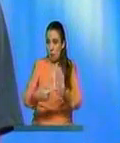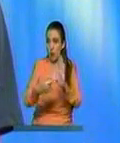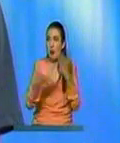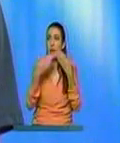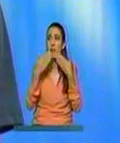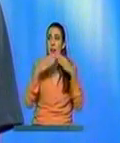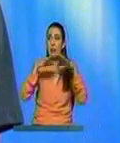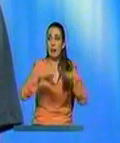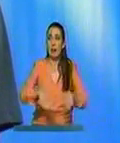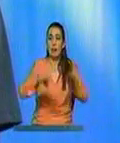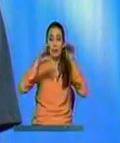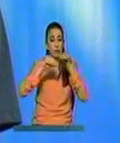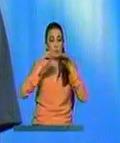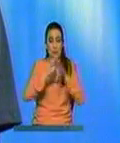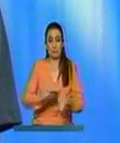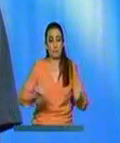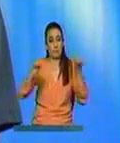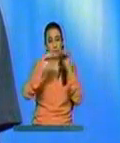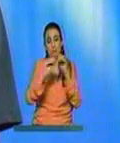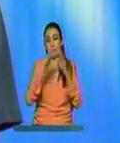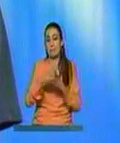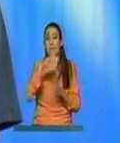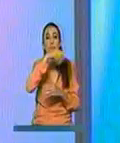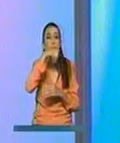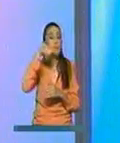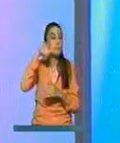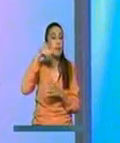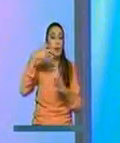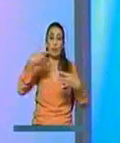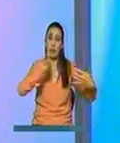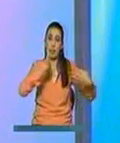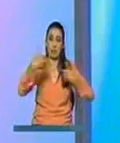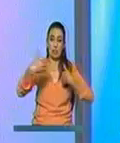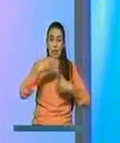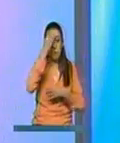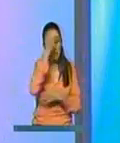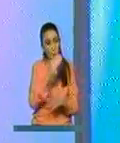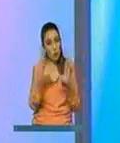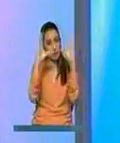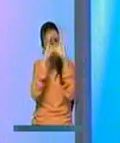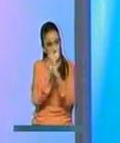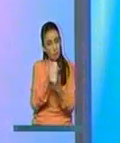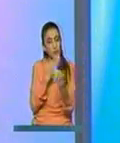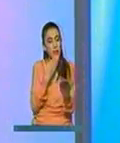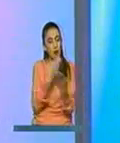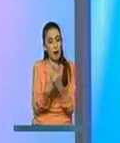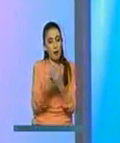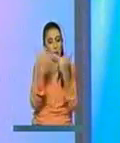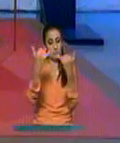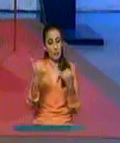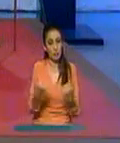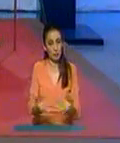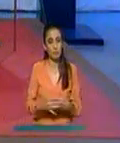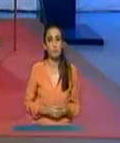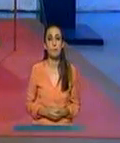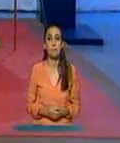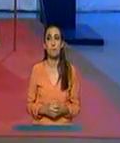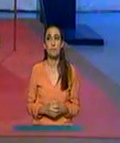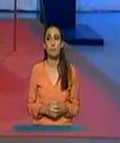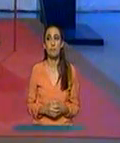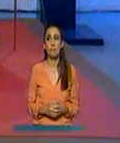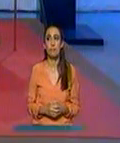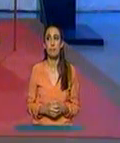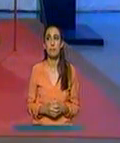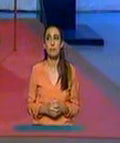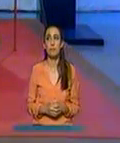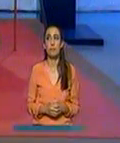la aceptación también que ha tenido la cerveza artesanal aquí en el país. Buenas noches y muchas gracias, Javier, por asistir. ¿En qué medida va a cambiar la